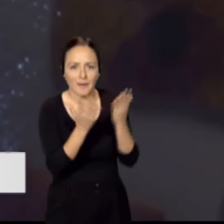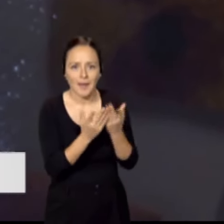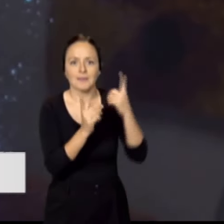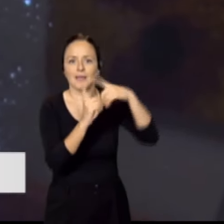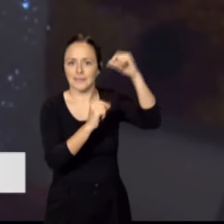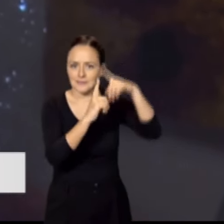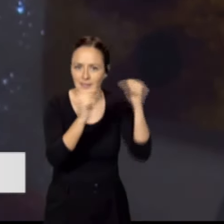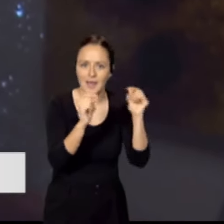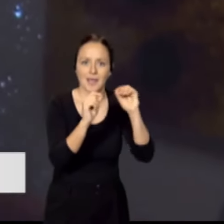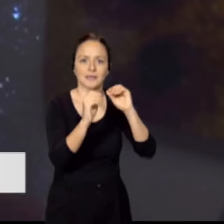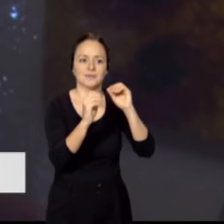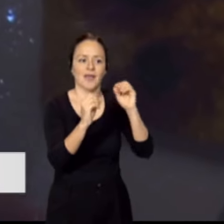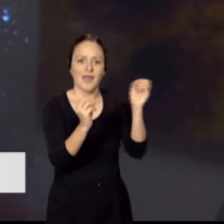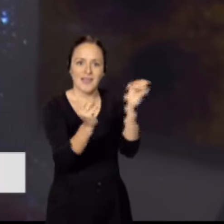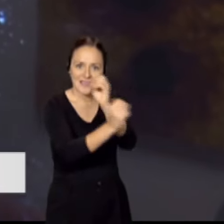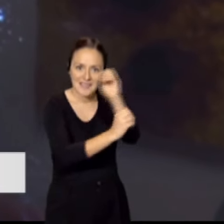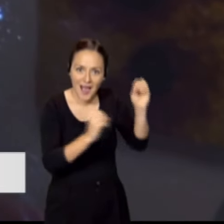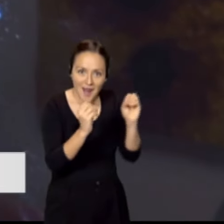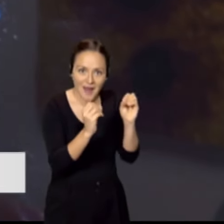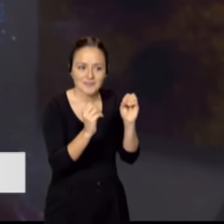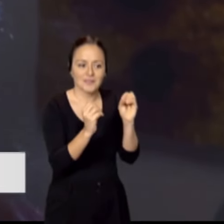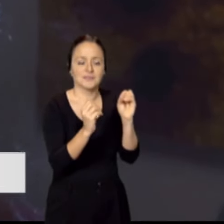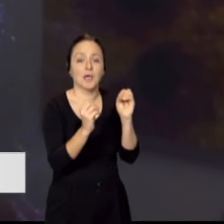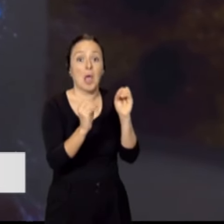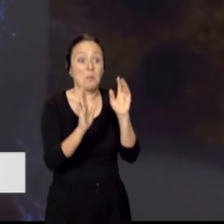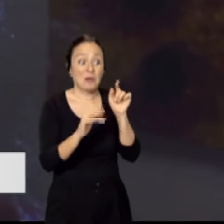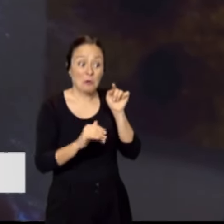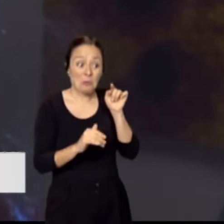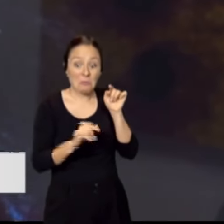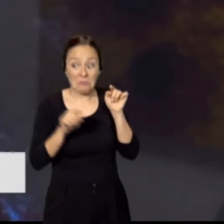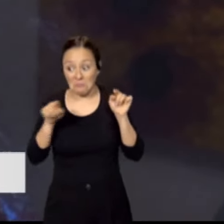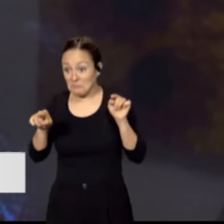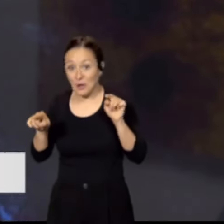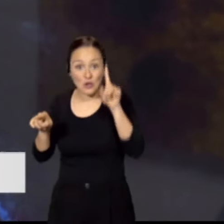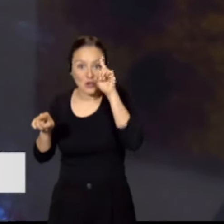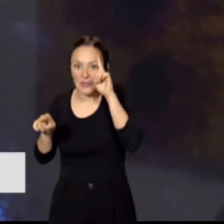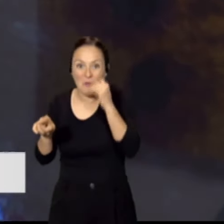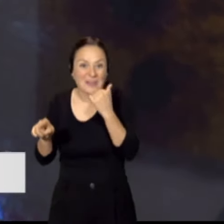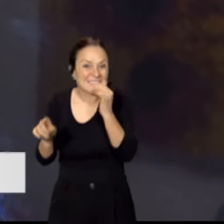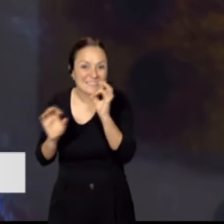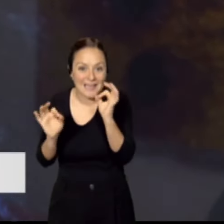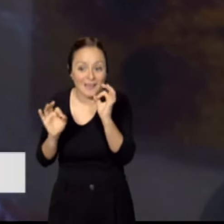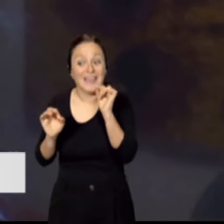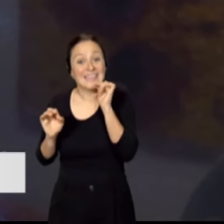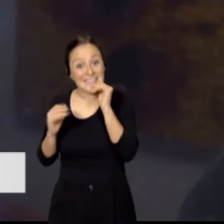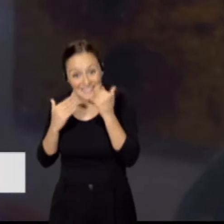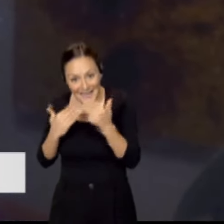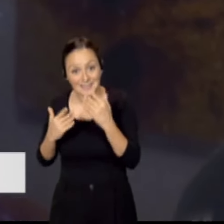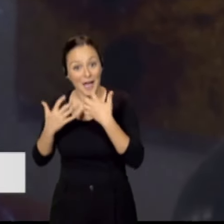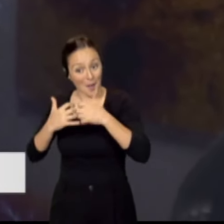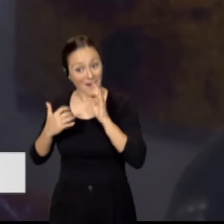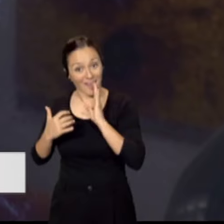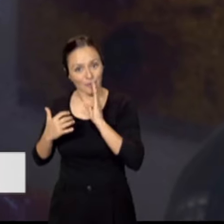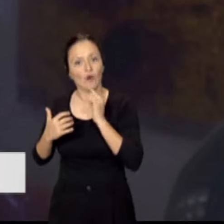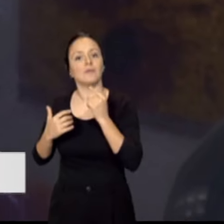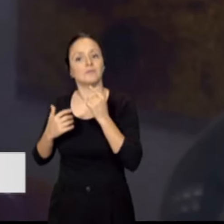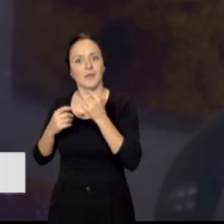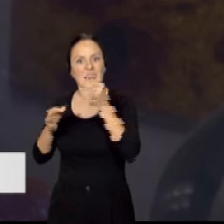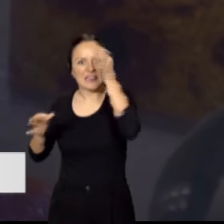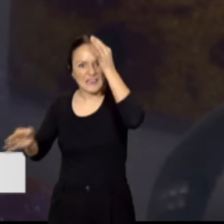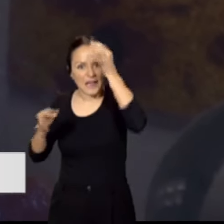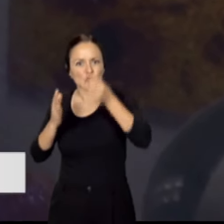eh pero que sabemos muy poco de ello y ahí es donde Desi juega un papel fundamental Desi nos da datos de